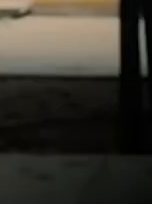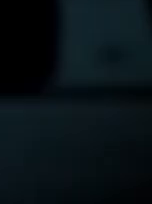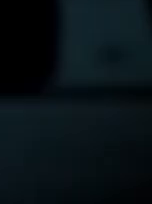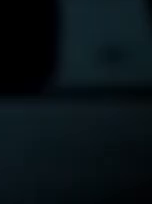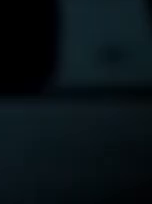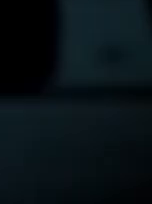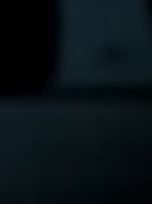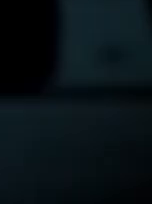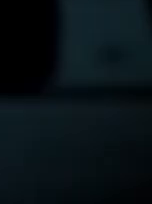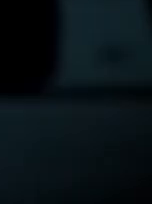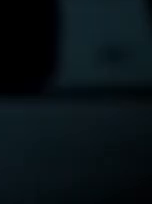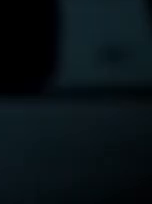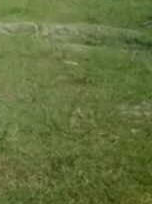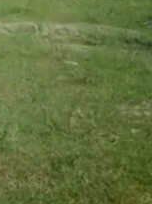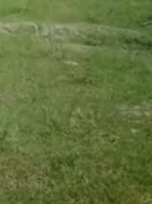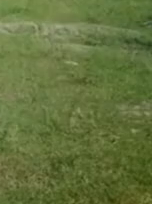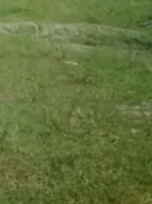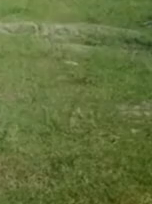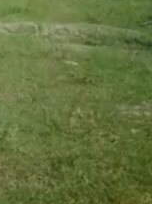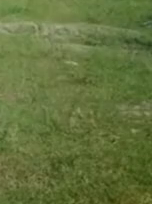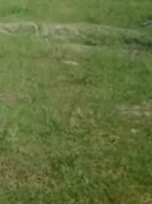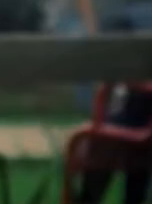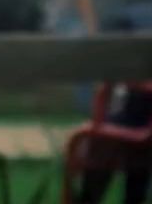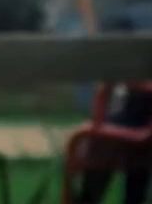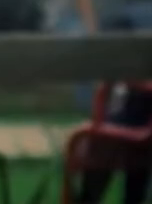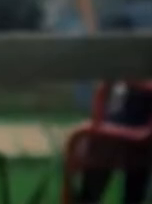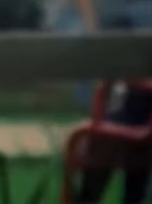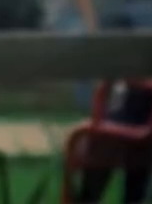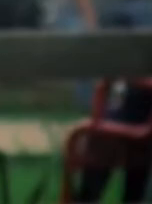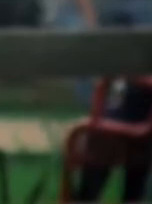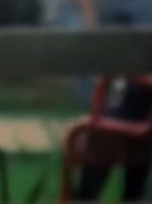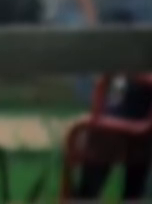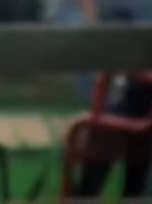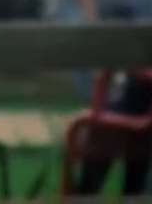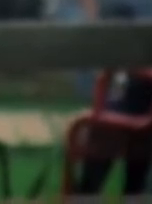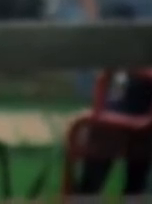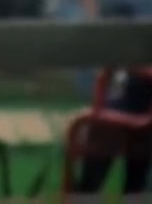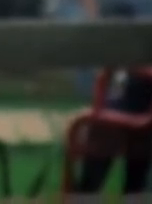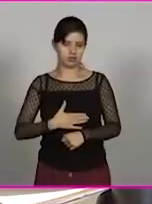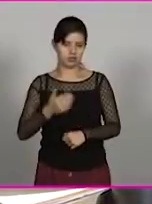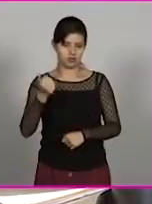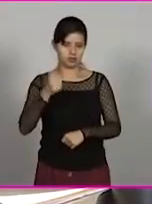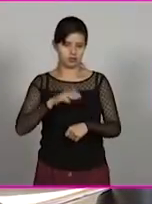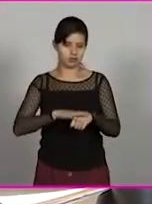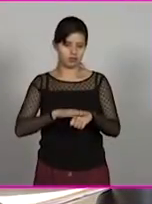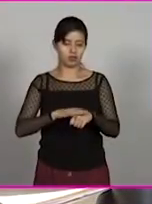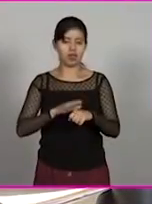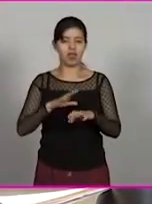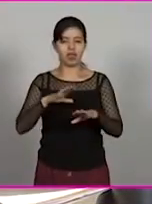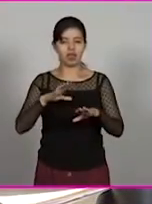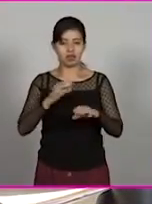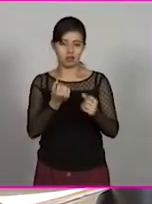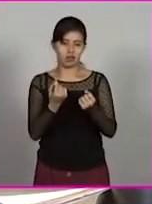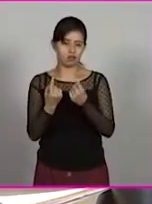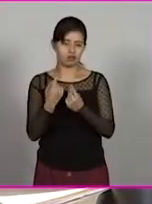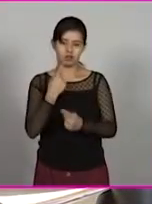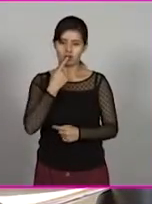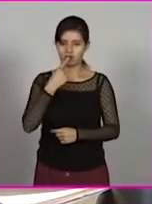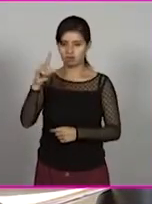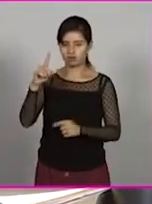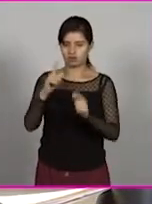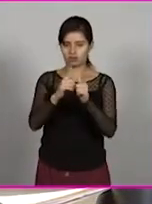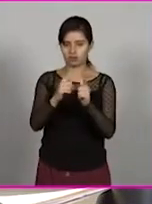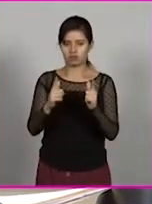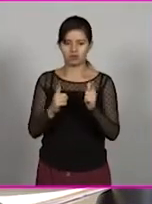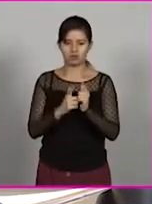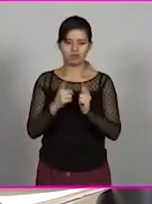aplazar modernizar mobiliario de los módulos así como equipo en juntas distritales el consejero presidente lorenzo